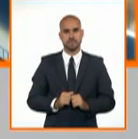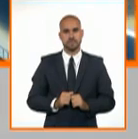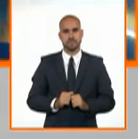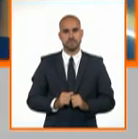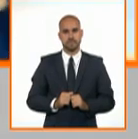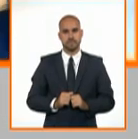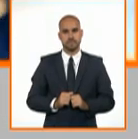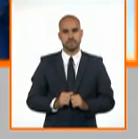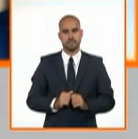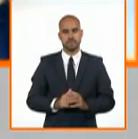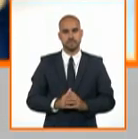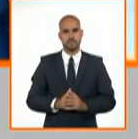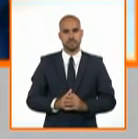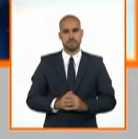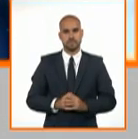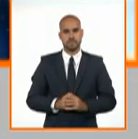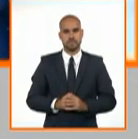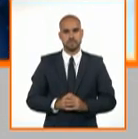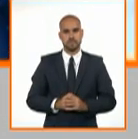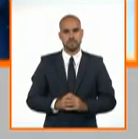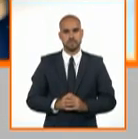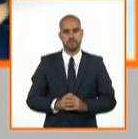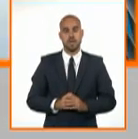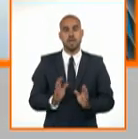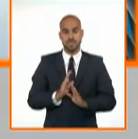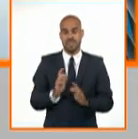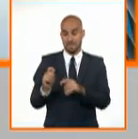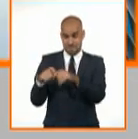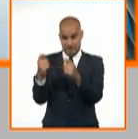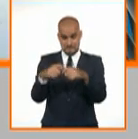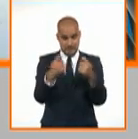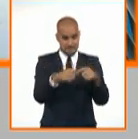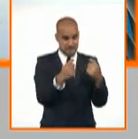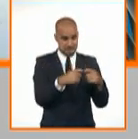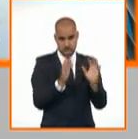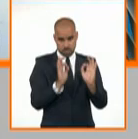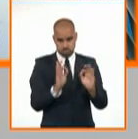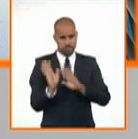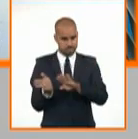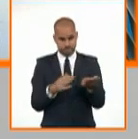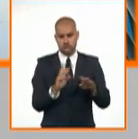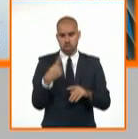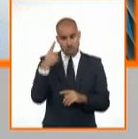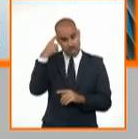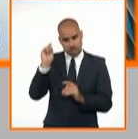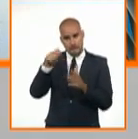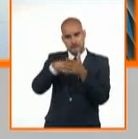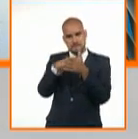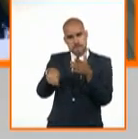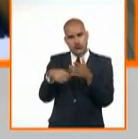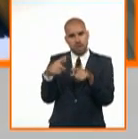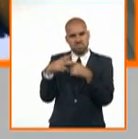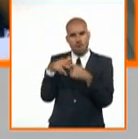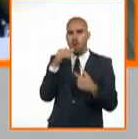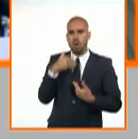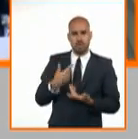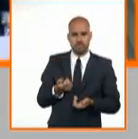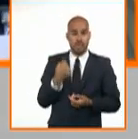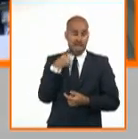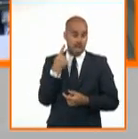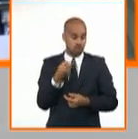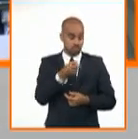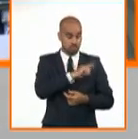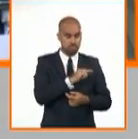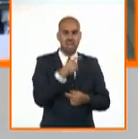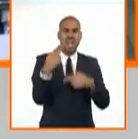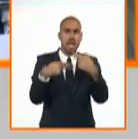cómo ajustar los mantenimientos a esta cantidad de salidas imprevistas que tenemos el año pasado se realizaron 60 mantenimientos